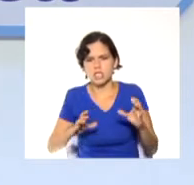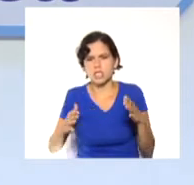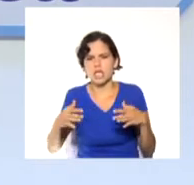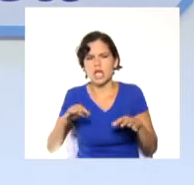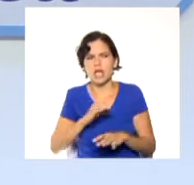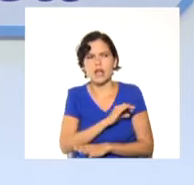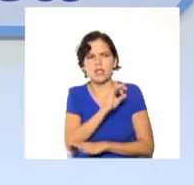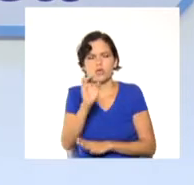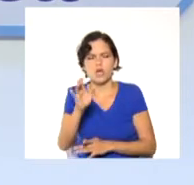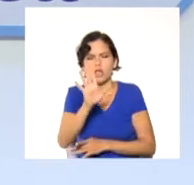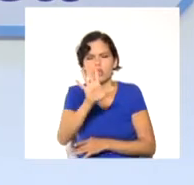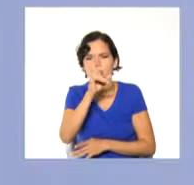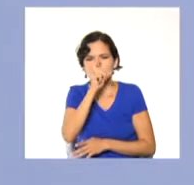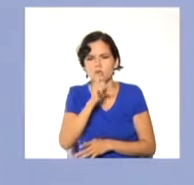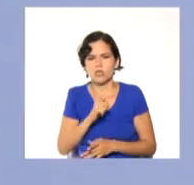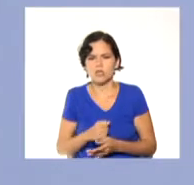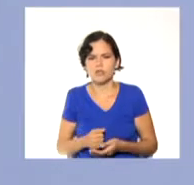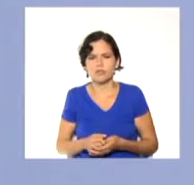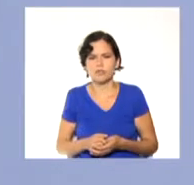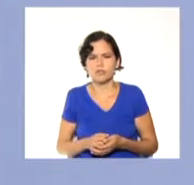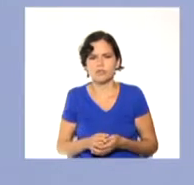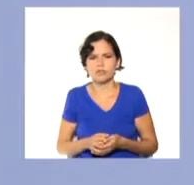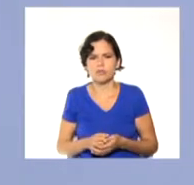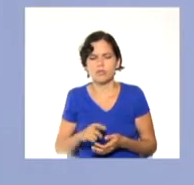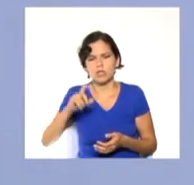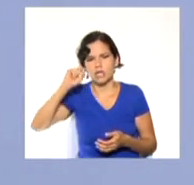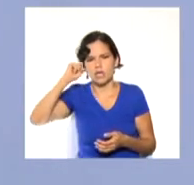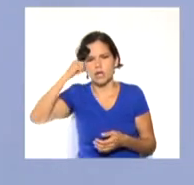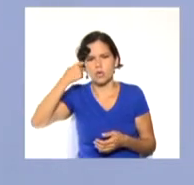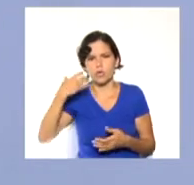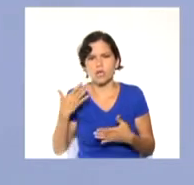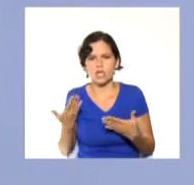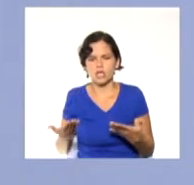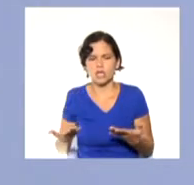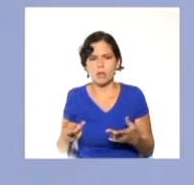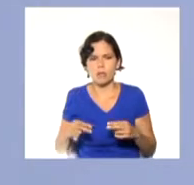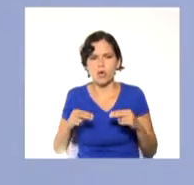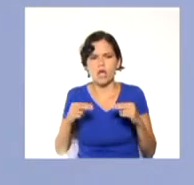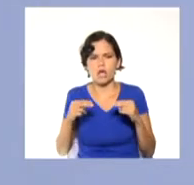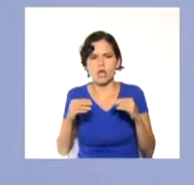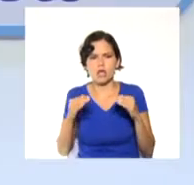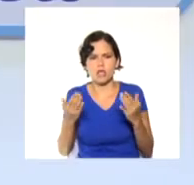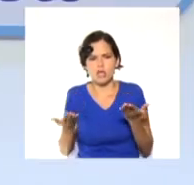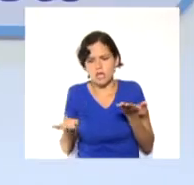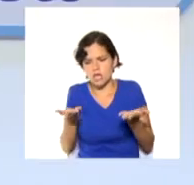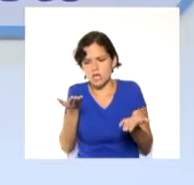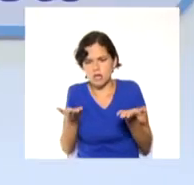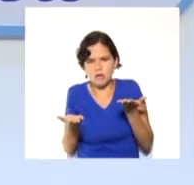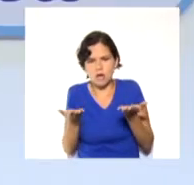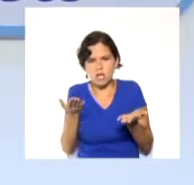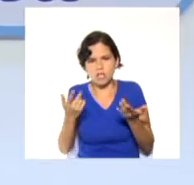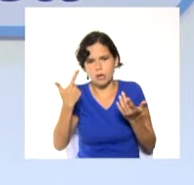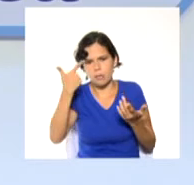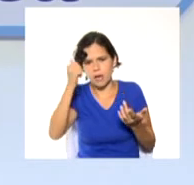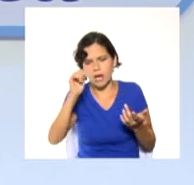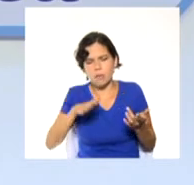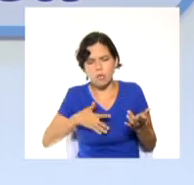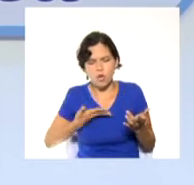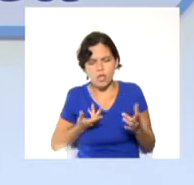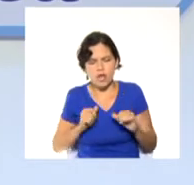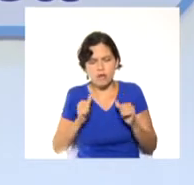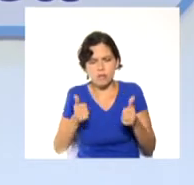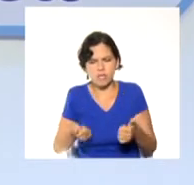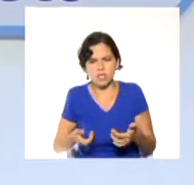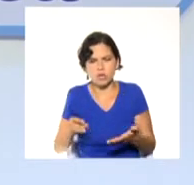de quinto año. ¿Okay? Recuerden que estamos en una etapa de nivelación para poder entrar así en materia